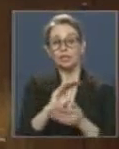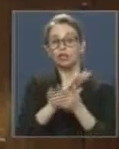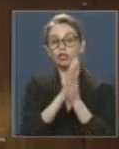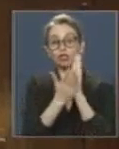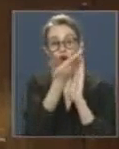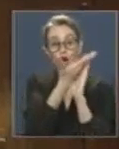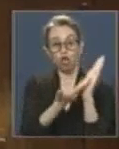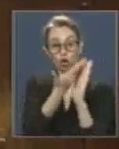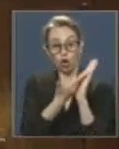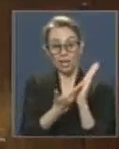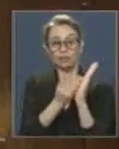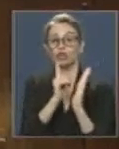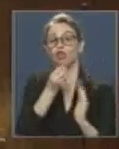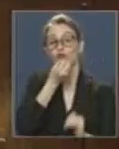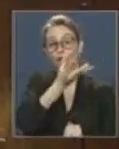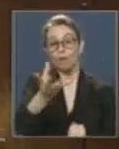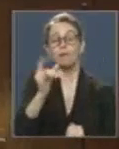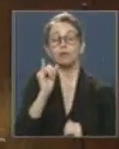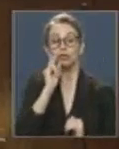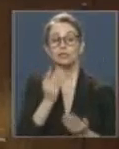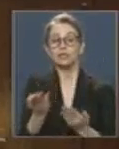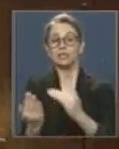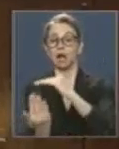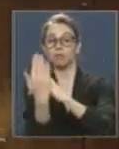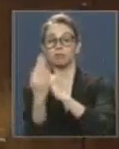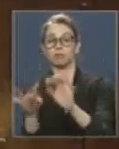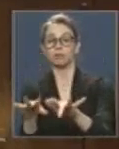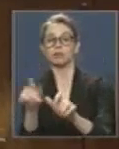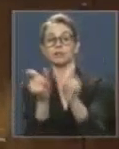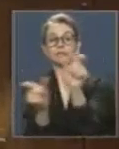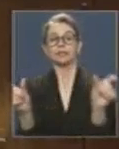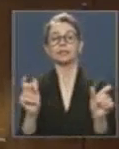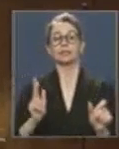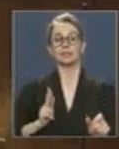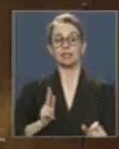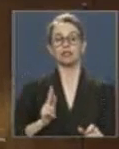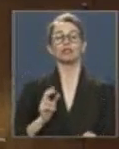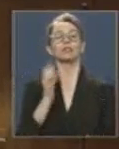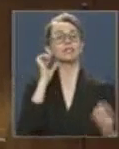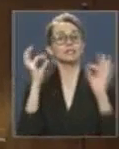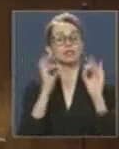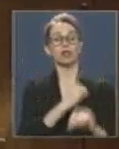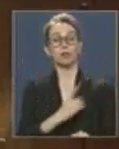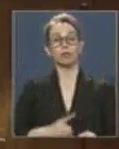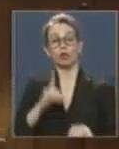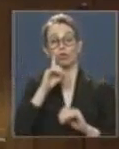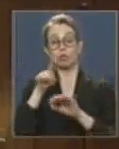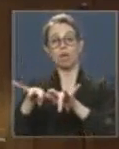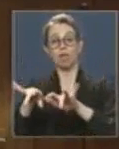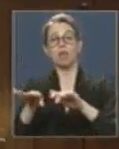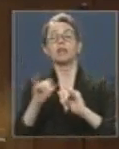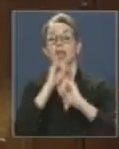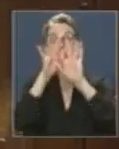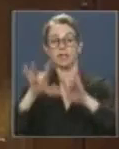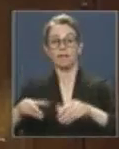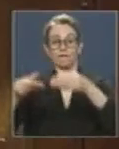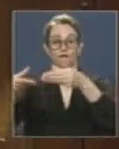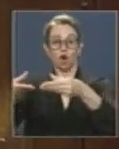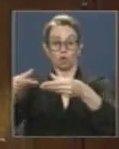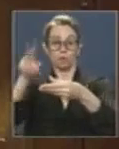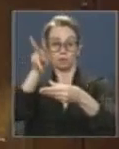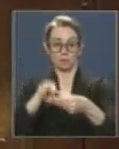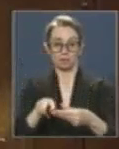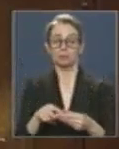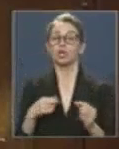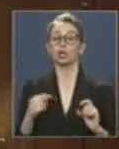ello se encuentra a disposición de las y señores diputados en el informe pertinente. Quiero